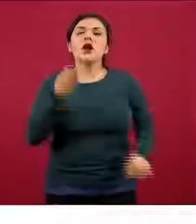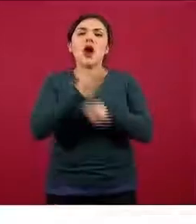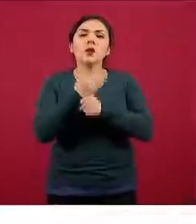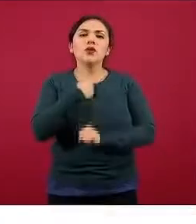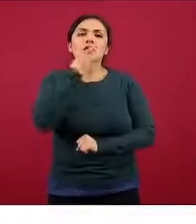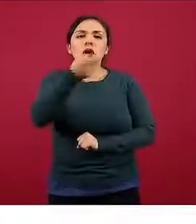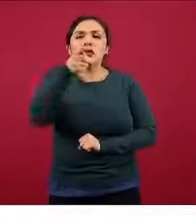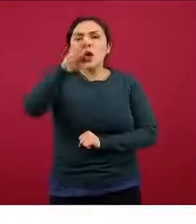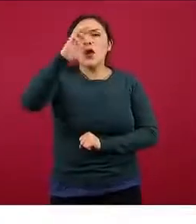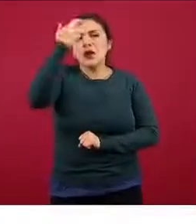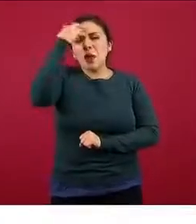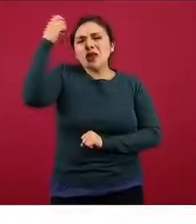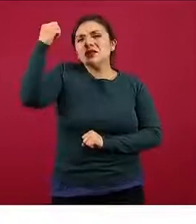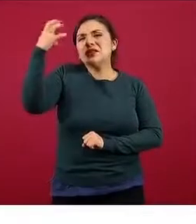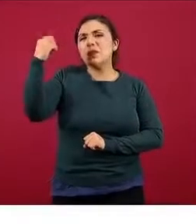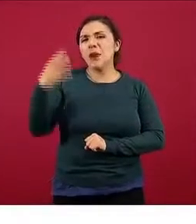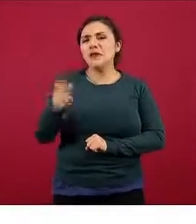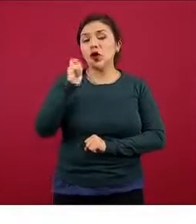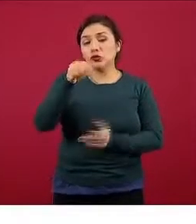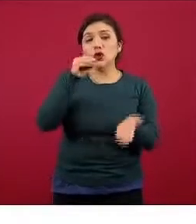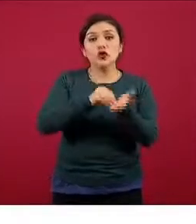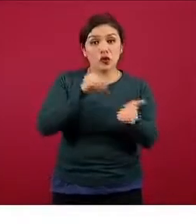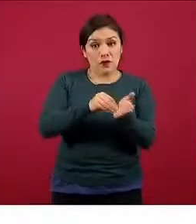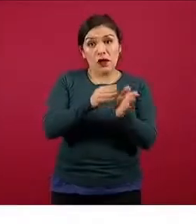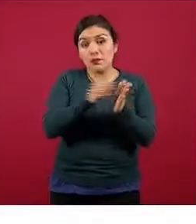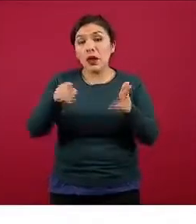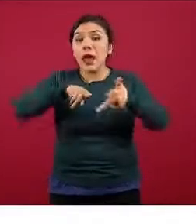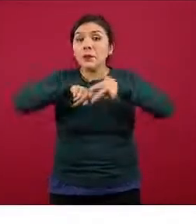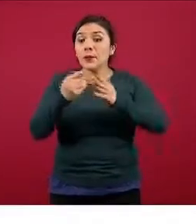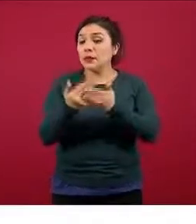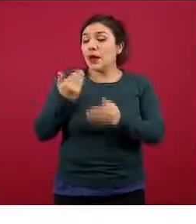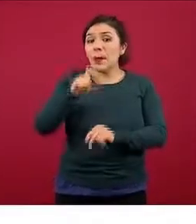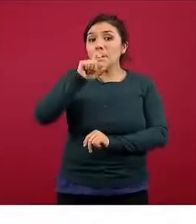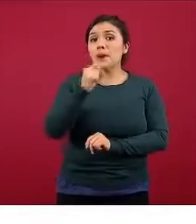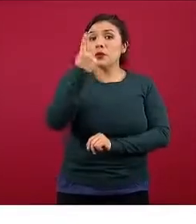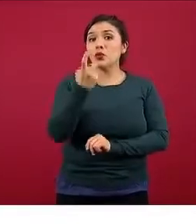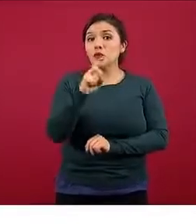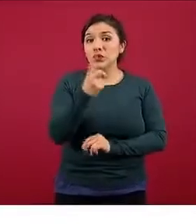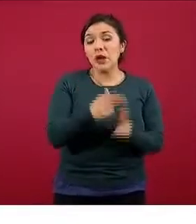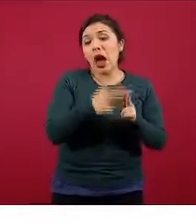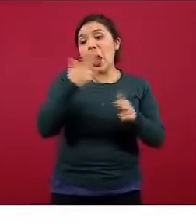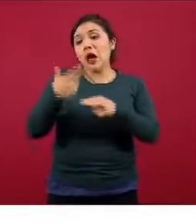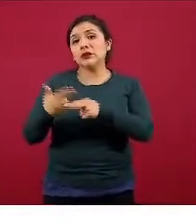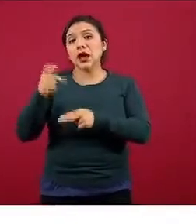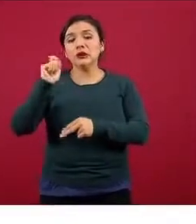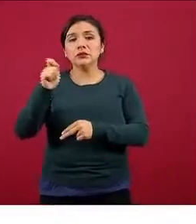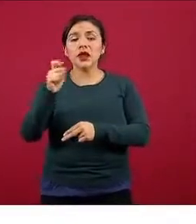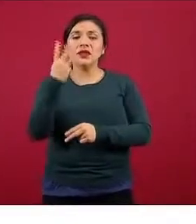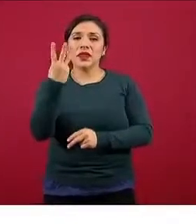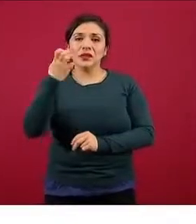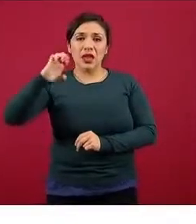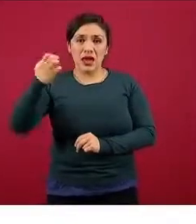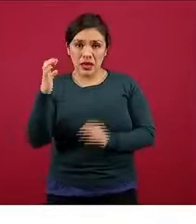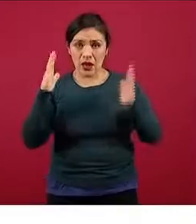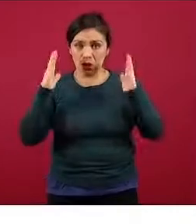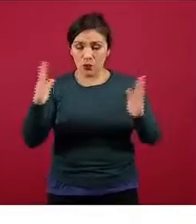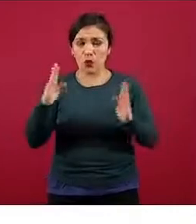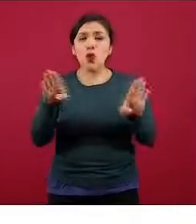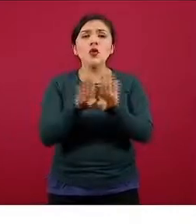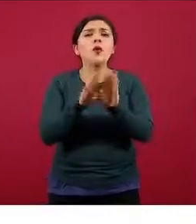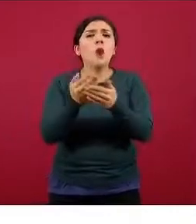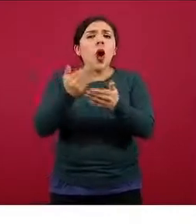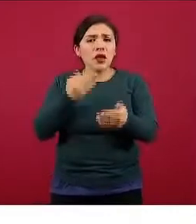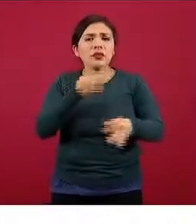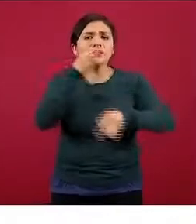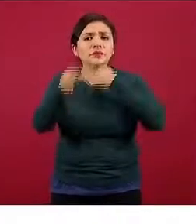es el semáforo que es vigente desde el 21 de diciembre al 3 de enero. Y como se publicó en su